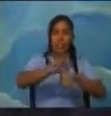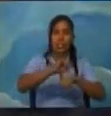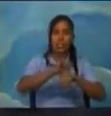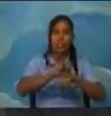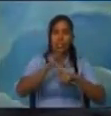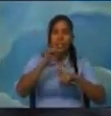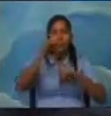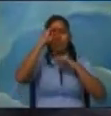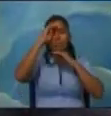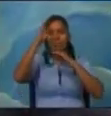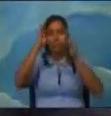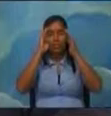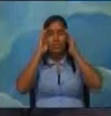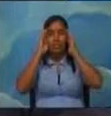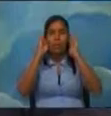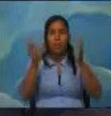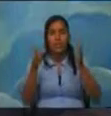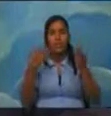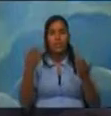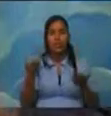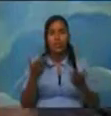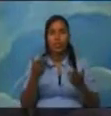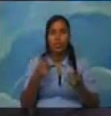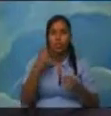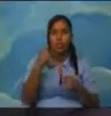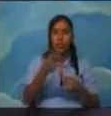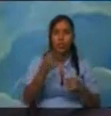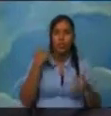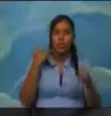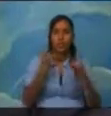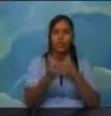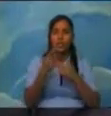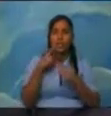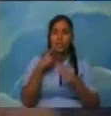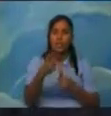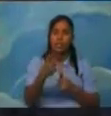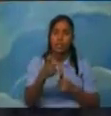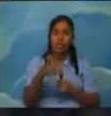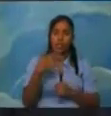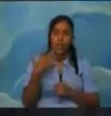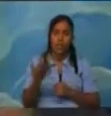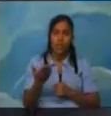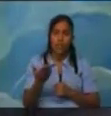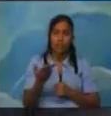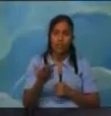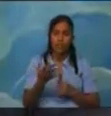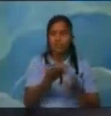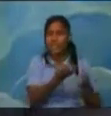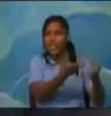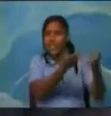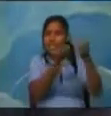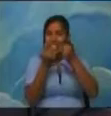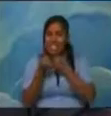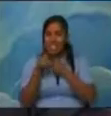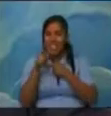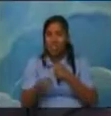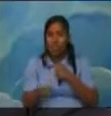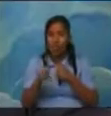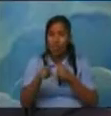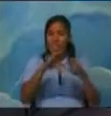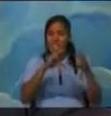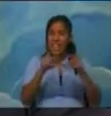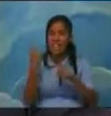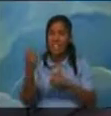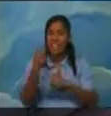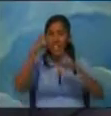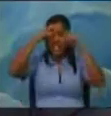me llama poderosamente la atención cuando finaliza diciendo que te sacó de Egipto con su presencia y